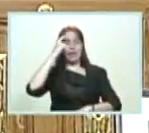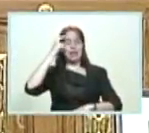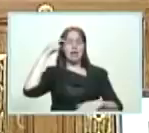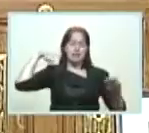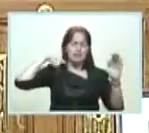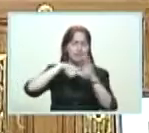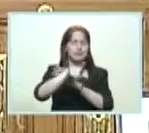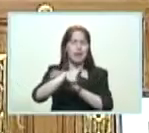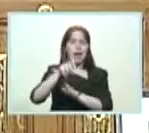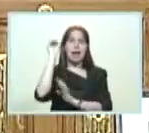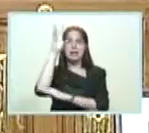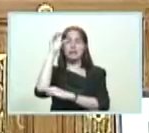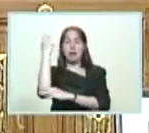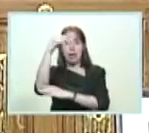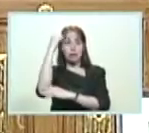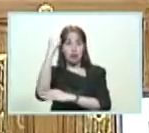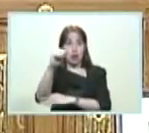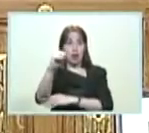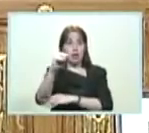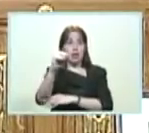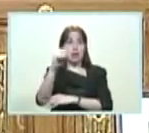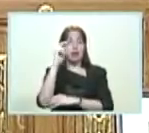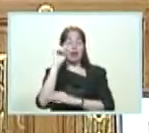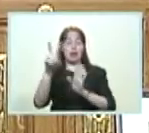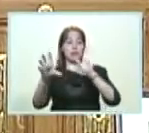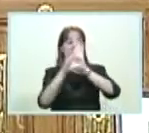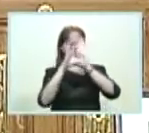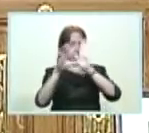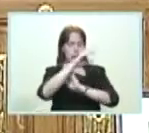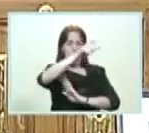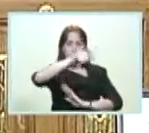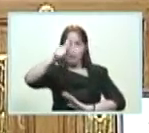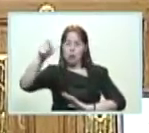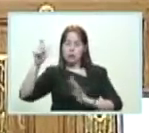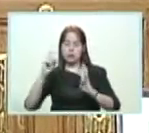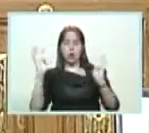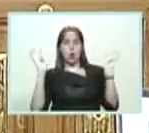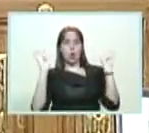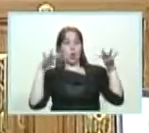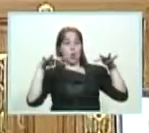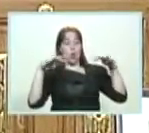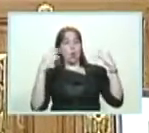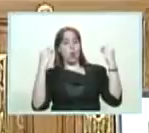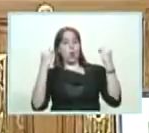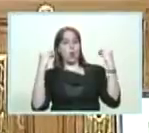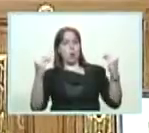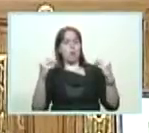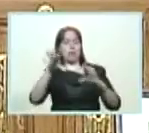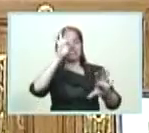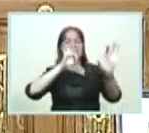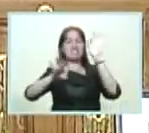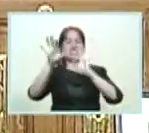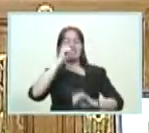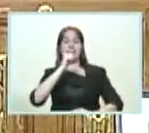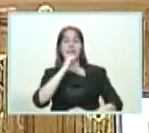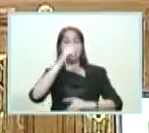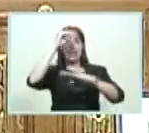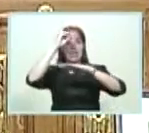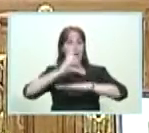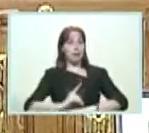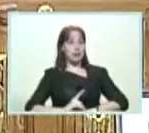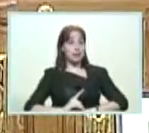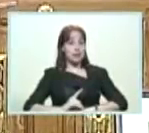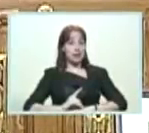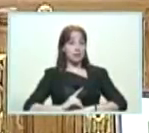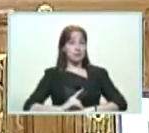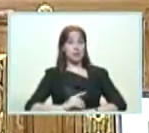entráramos a la Asamblea Nacional Constituyente y viéramos a los constituyentistas electos por el pueblo, de las personas con discapacidad,